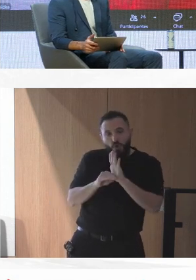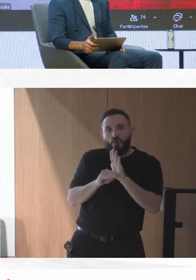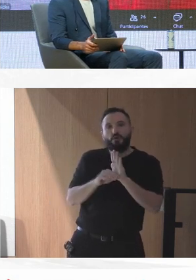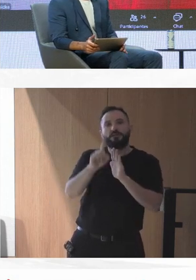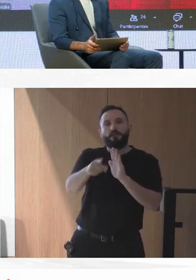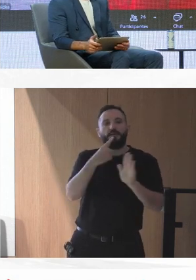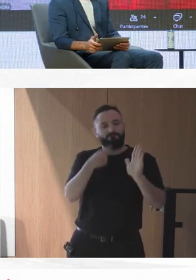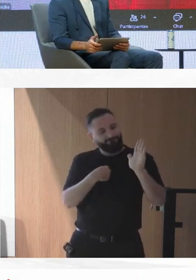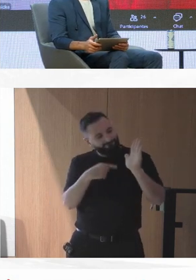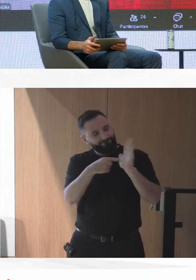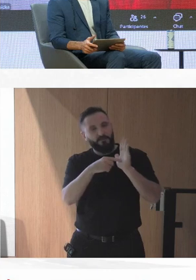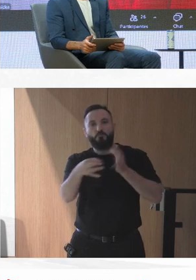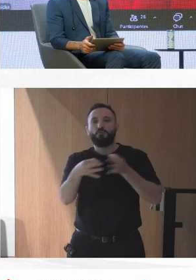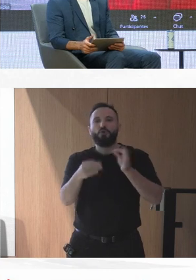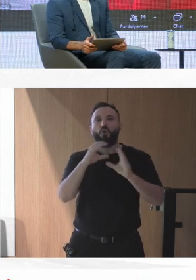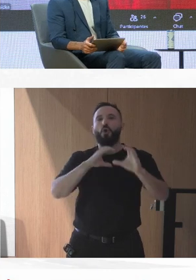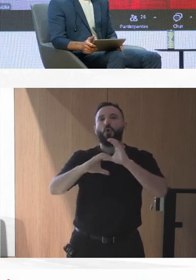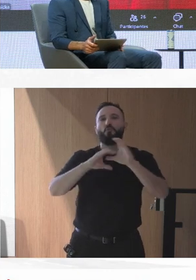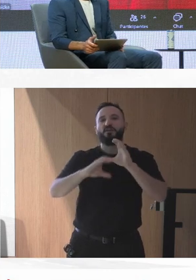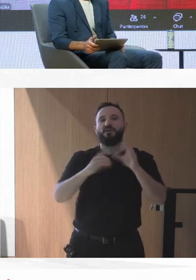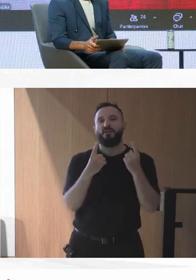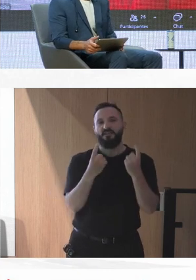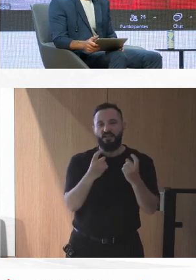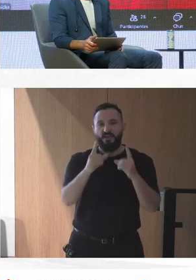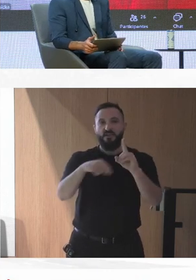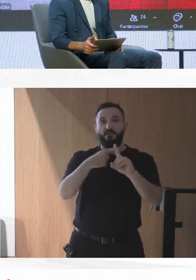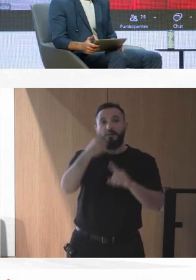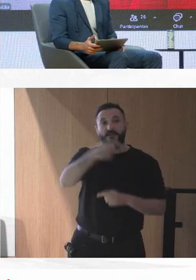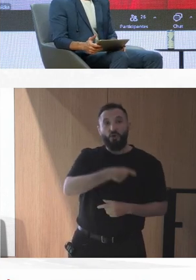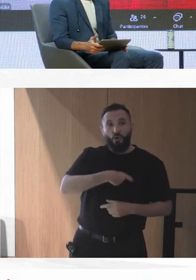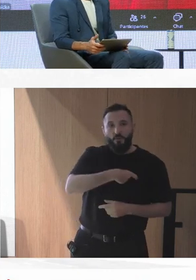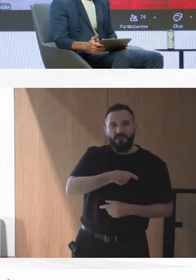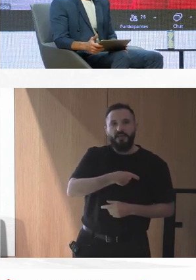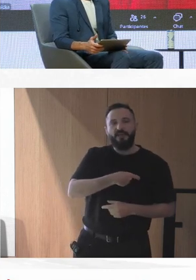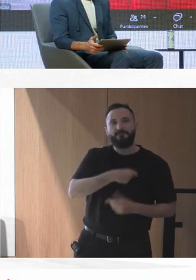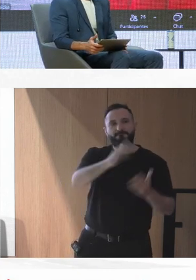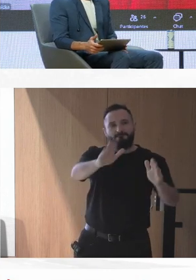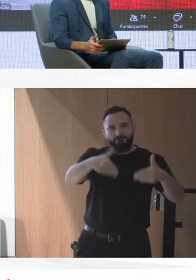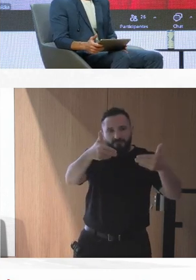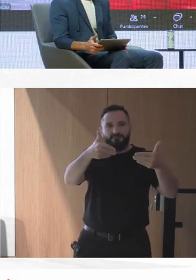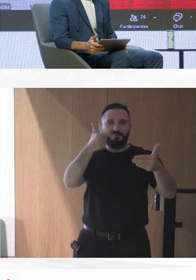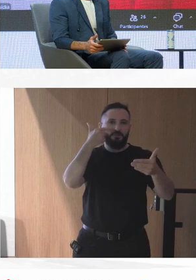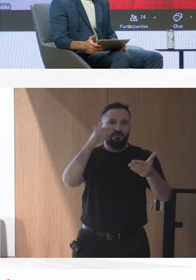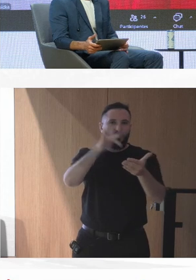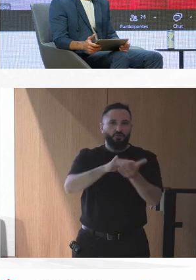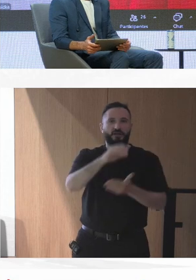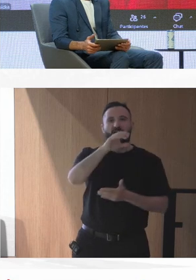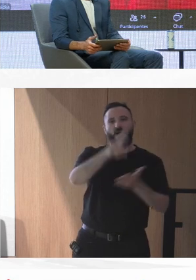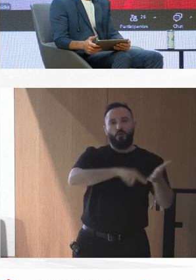de comunicación y también se recibe, el comité también recibe violaciones del